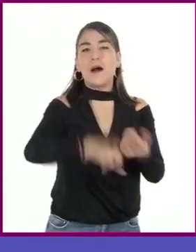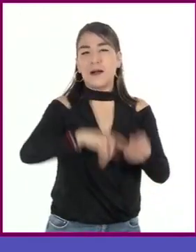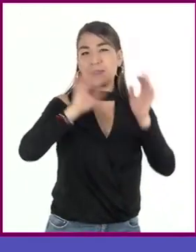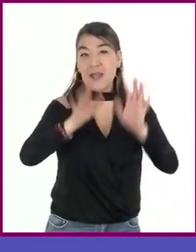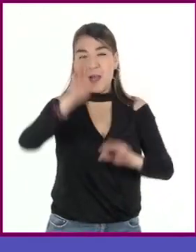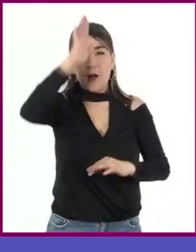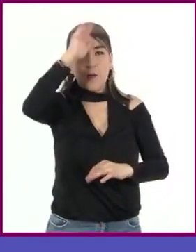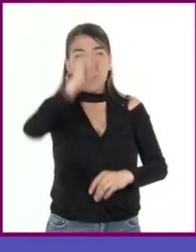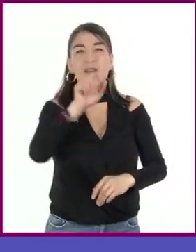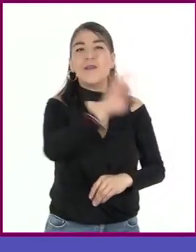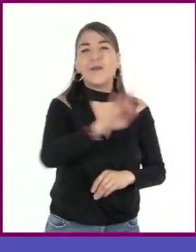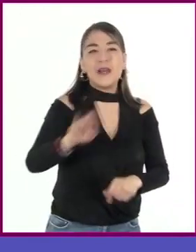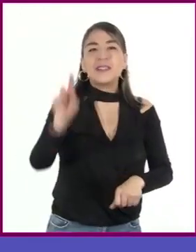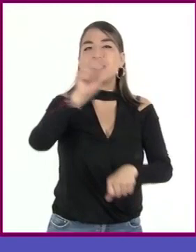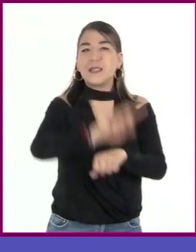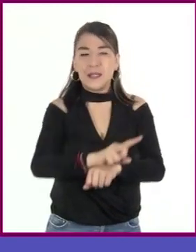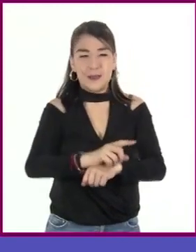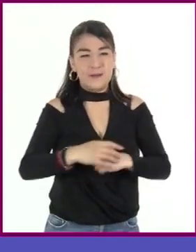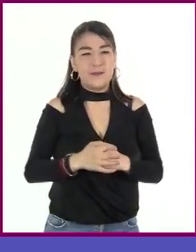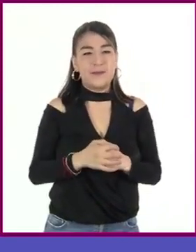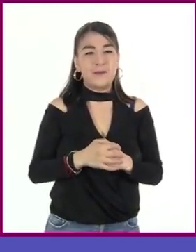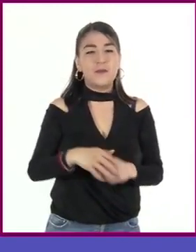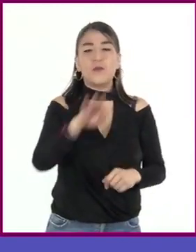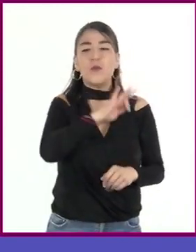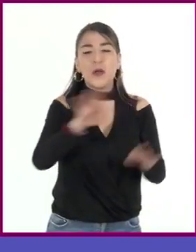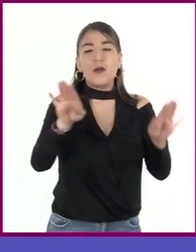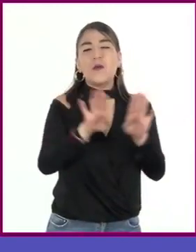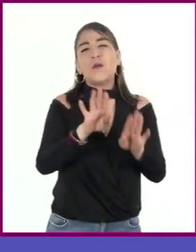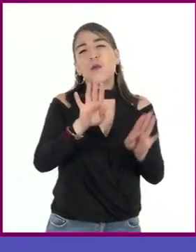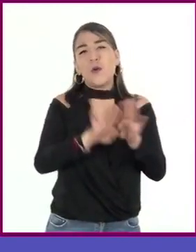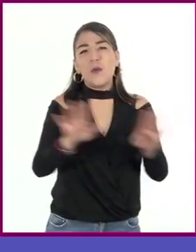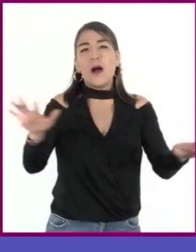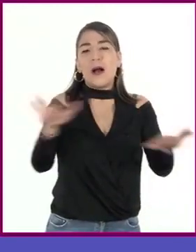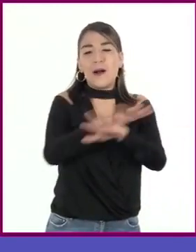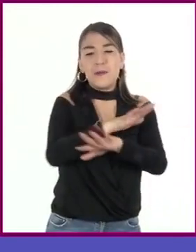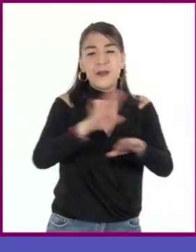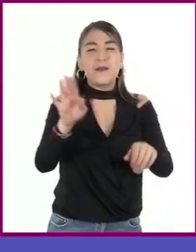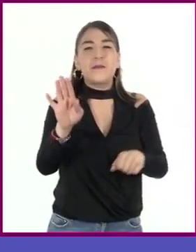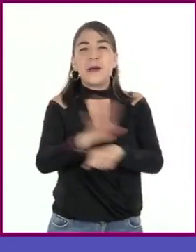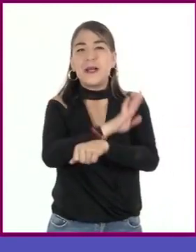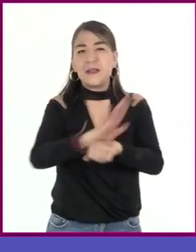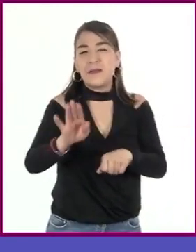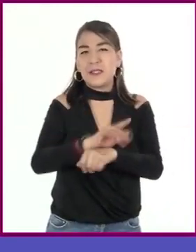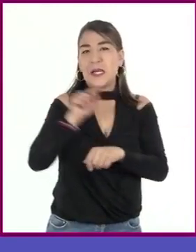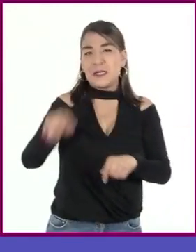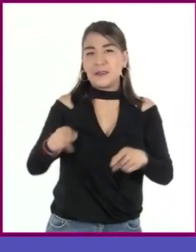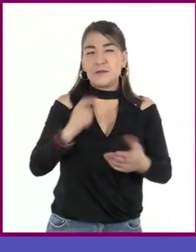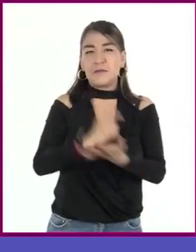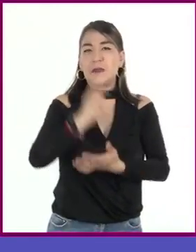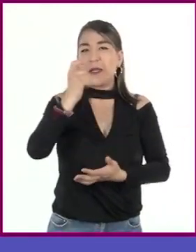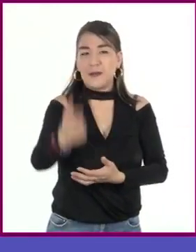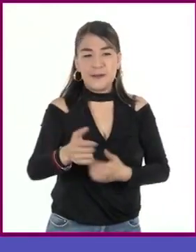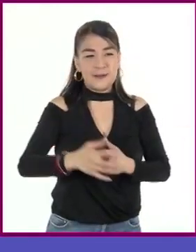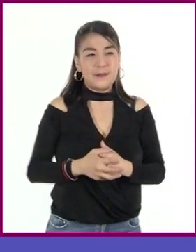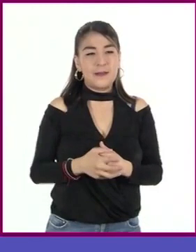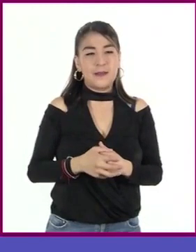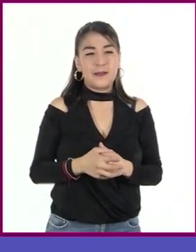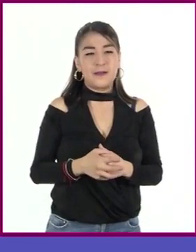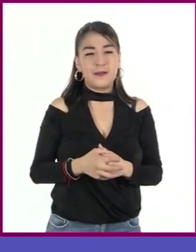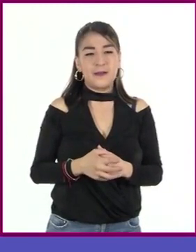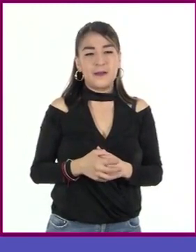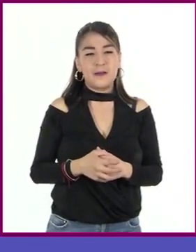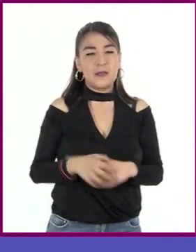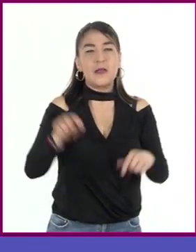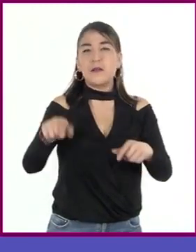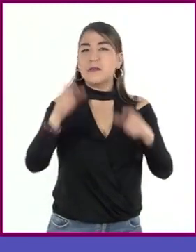acordadas. Es transferible. Es posible cambiar el beneficiario del pagaré es abstracto. El pagaré